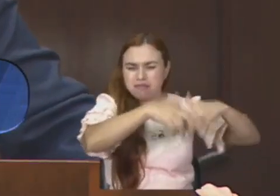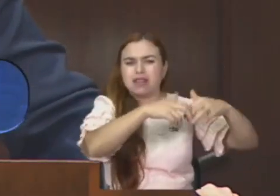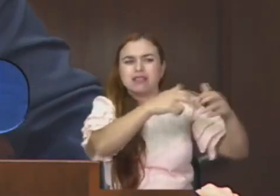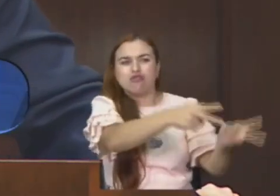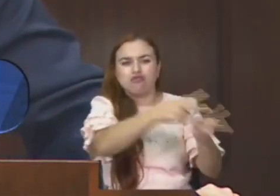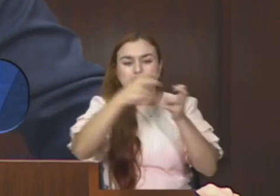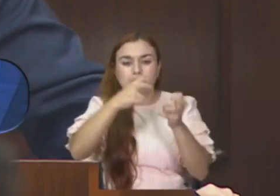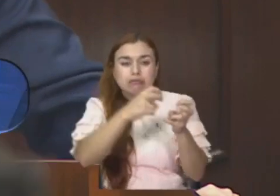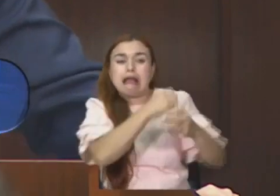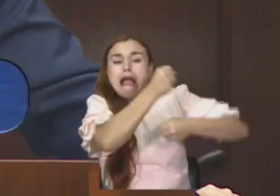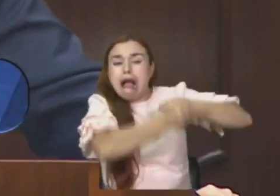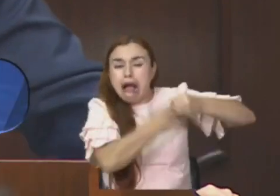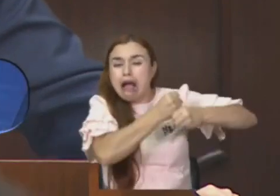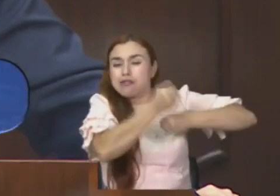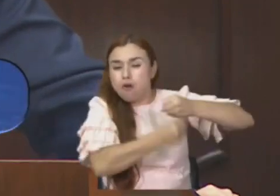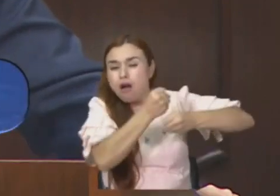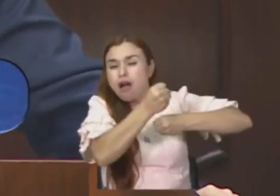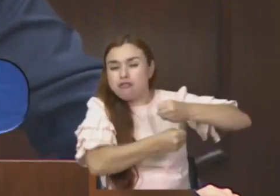inició operaciones?